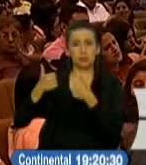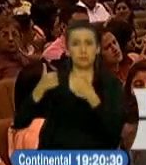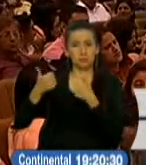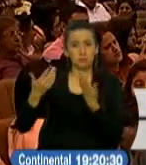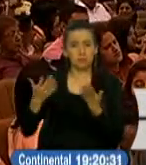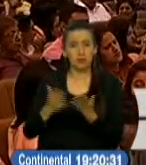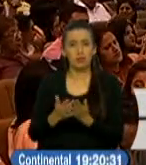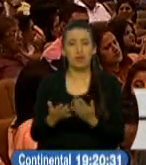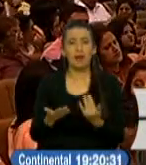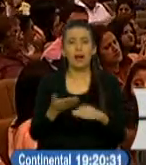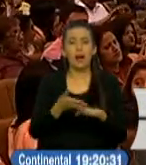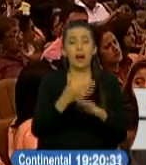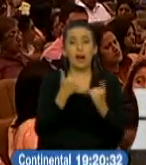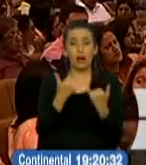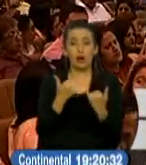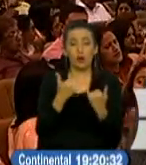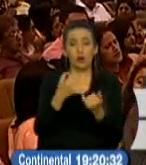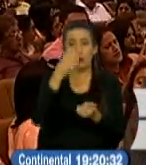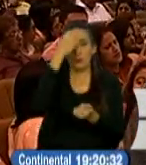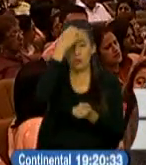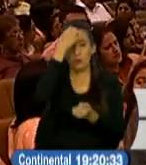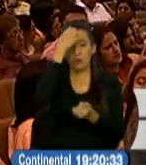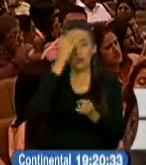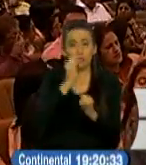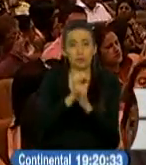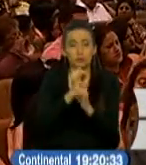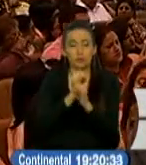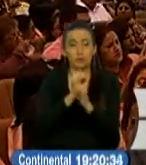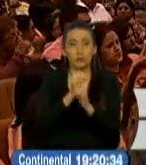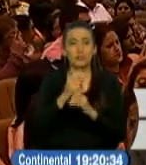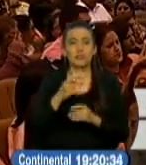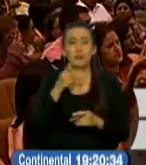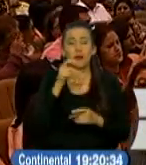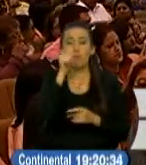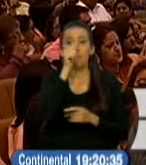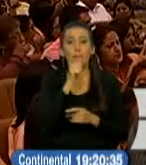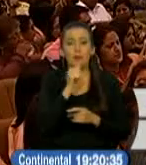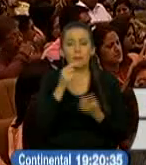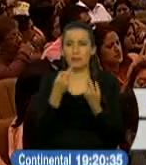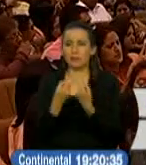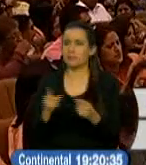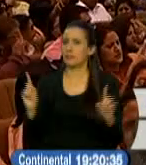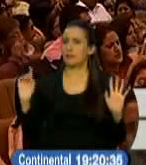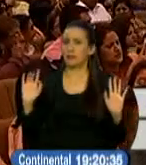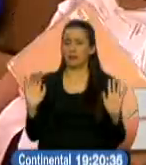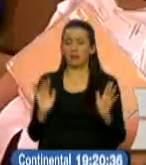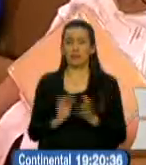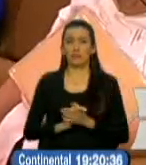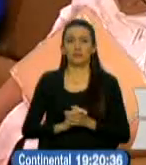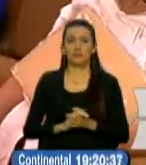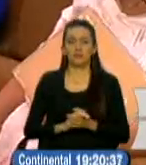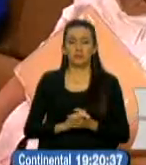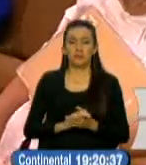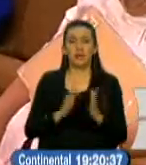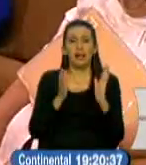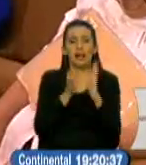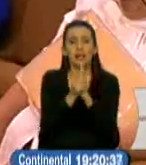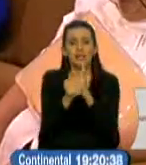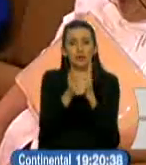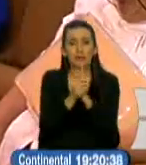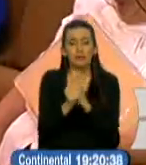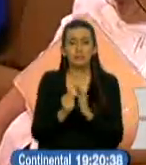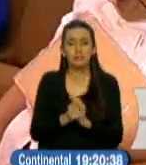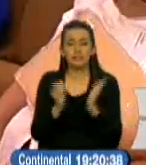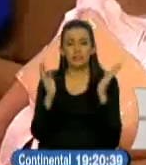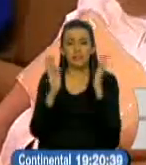educativas particulares que no tienen un sueldo básico, o sea, entonces hay una diferencia bastante marcada en eso. Las capacitaciones y becas a